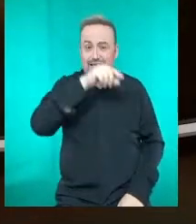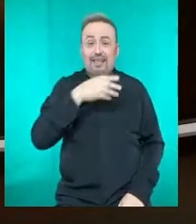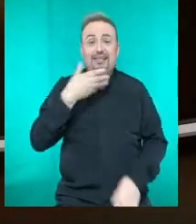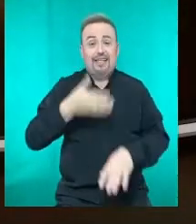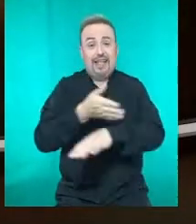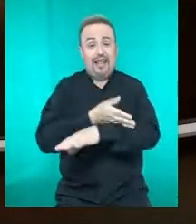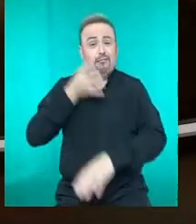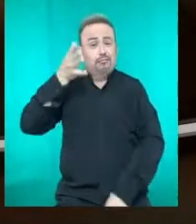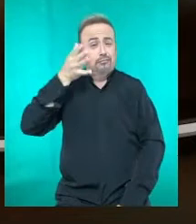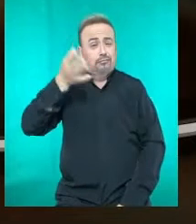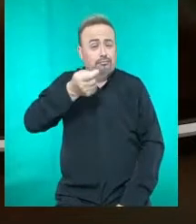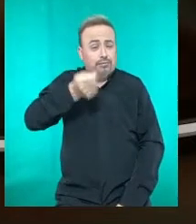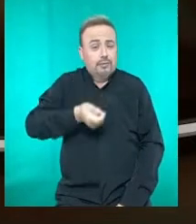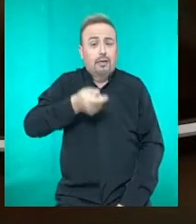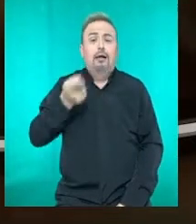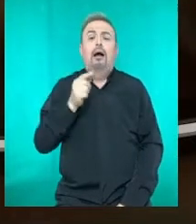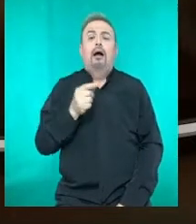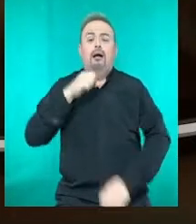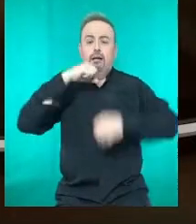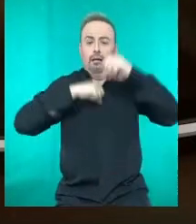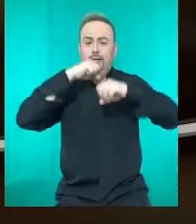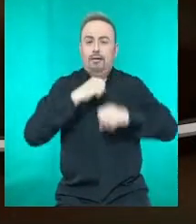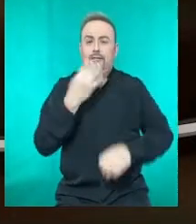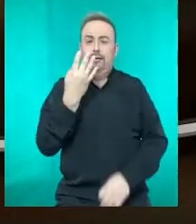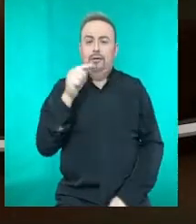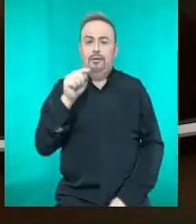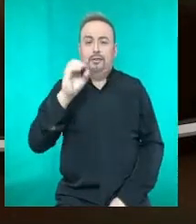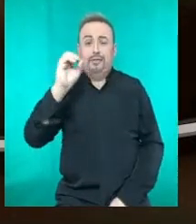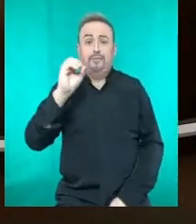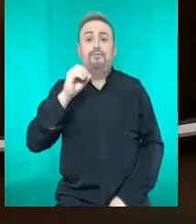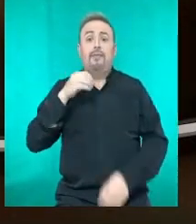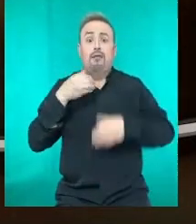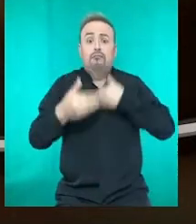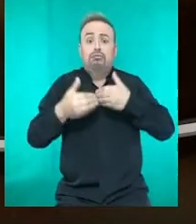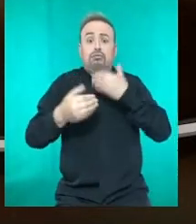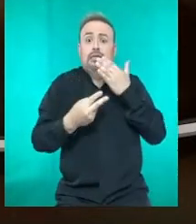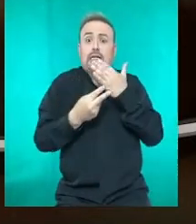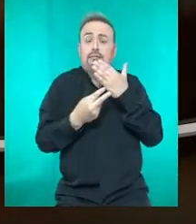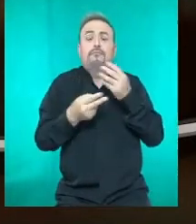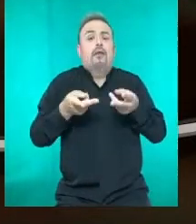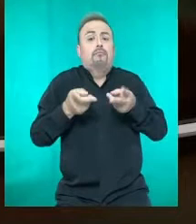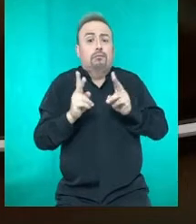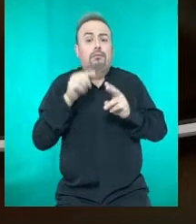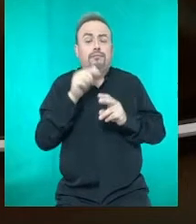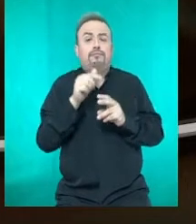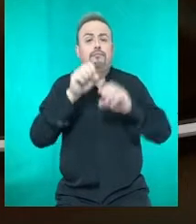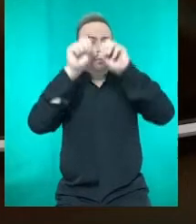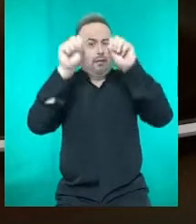donde hablábamos de la industria 4.0, los avances que tiene la tecnología y que permiten que los